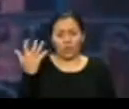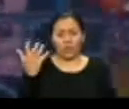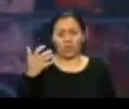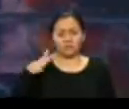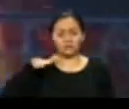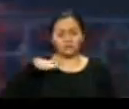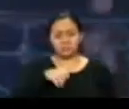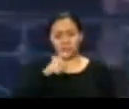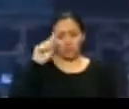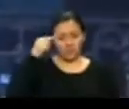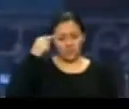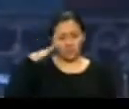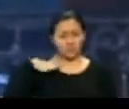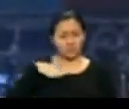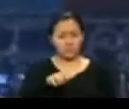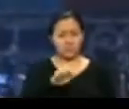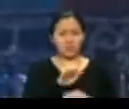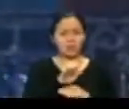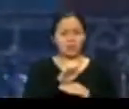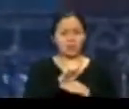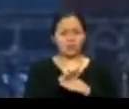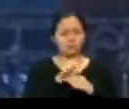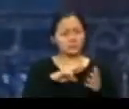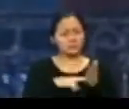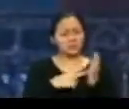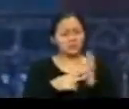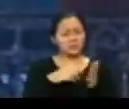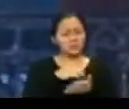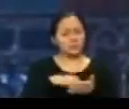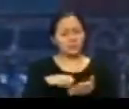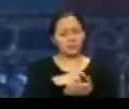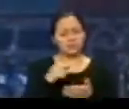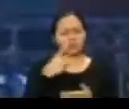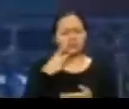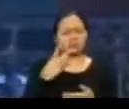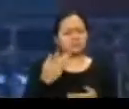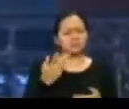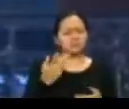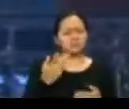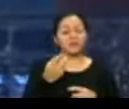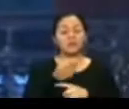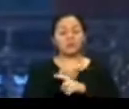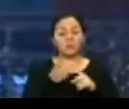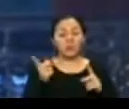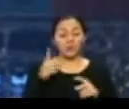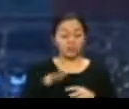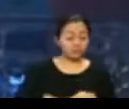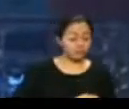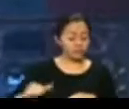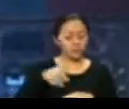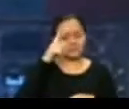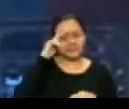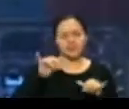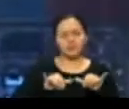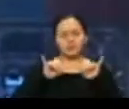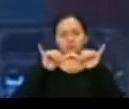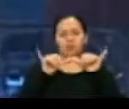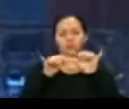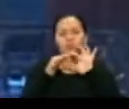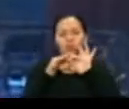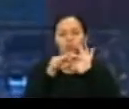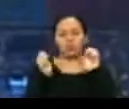quebrar al país, no lo dudarán como no lo dudan dos veces. Pero nosotros seguiremos